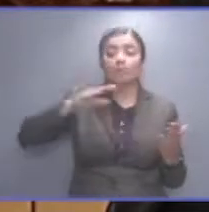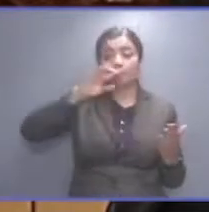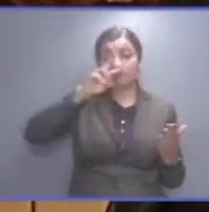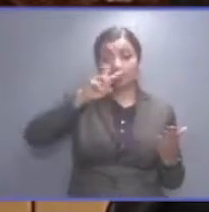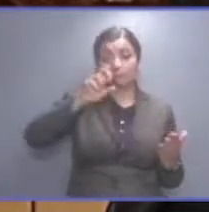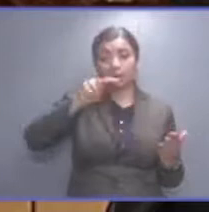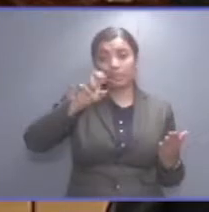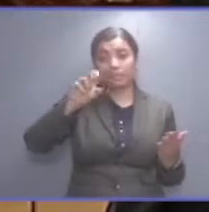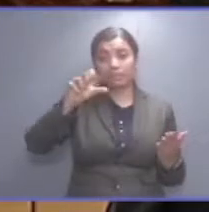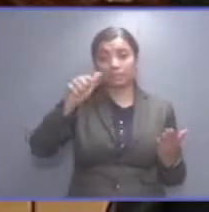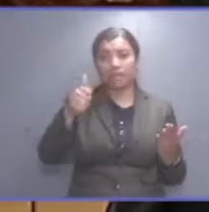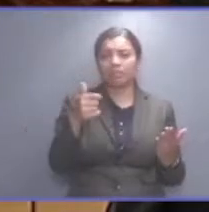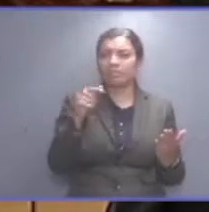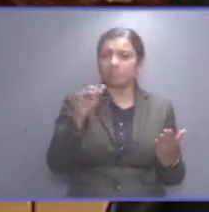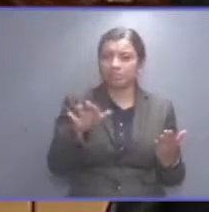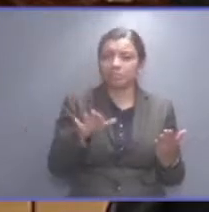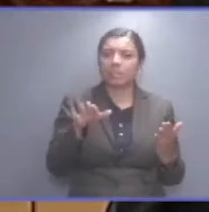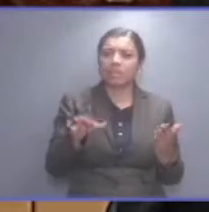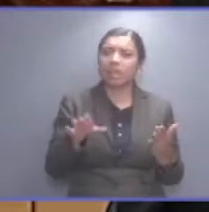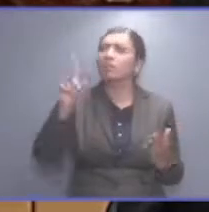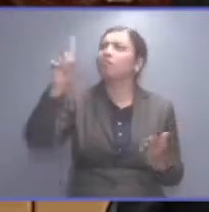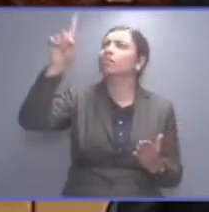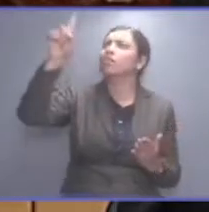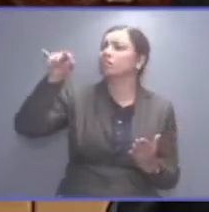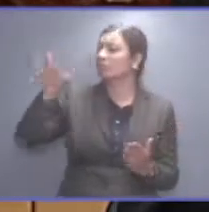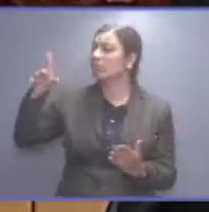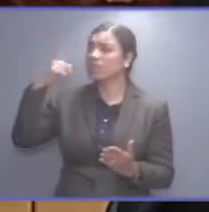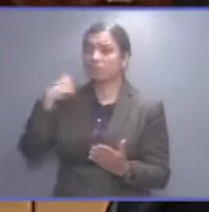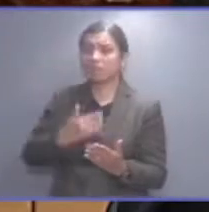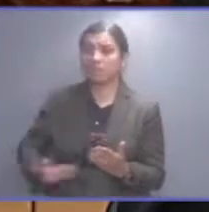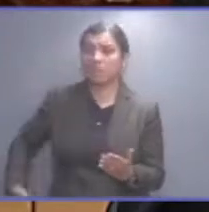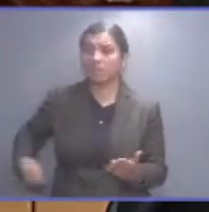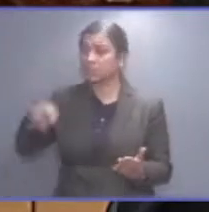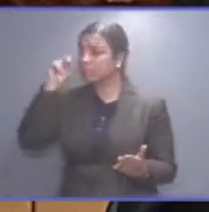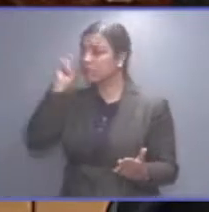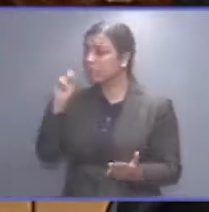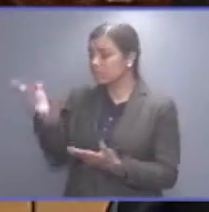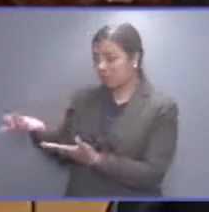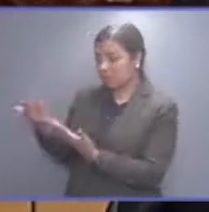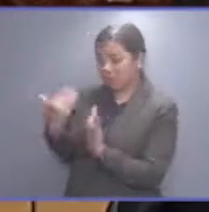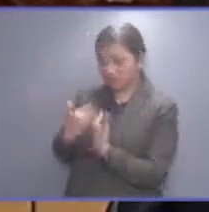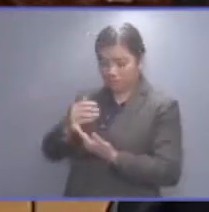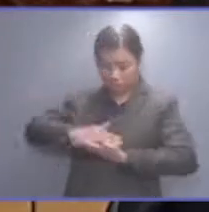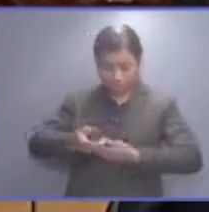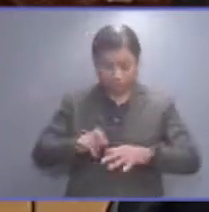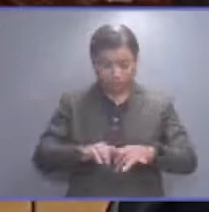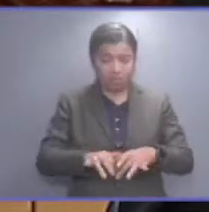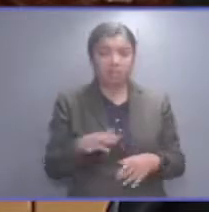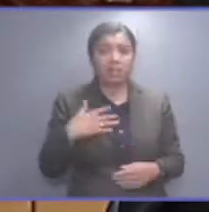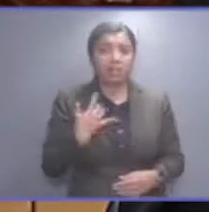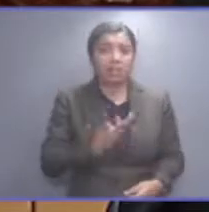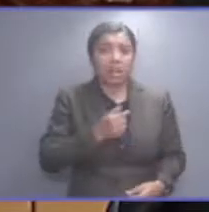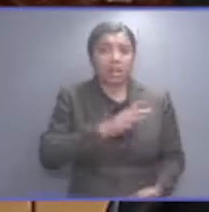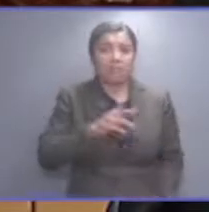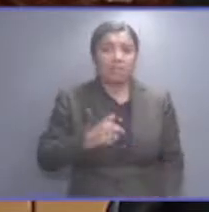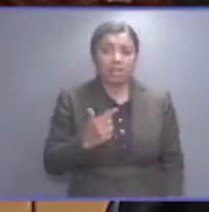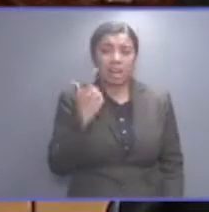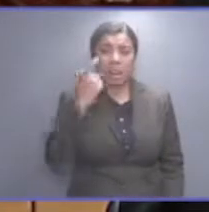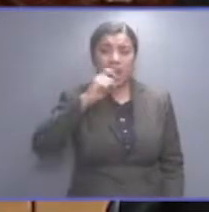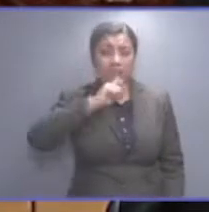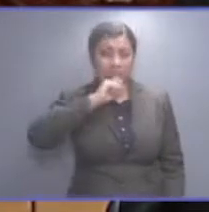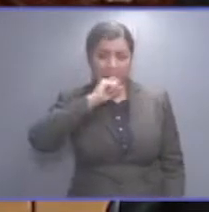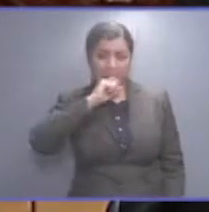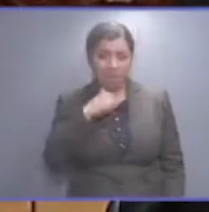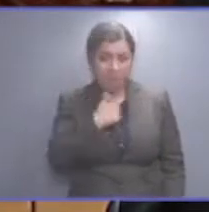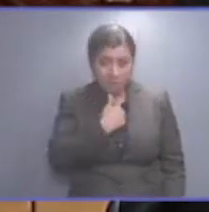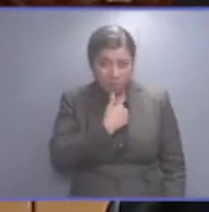Le doy gracias a Dios y al presidente por haberme regalado mi computadora. Somos una familia de pocos recursos y nunca hubiera